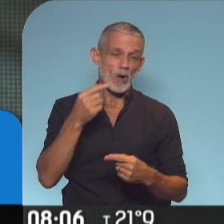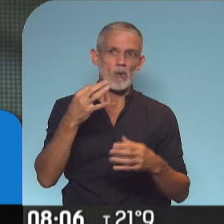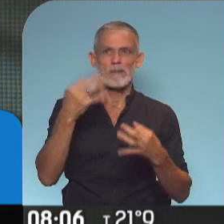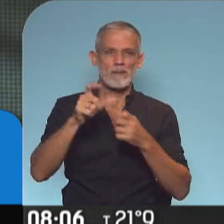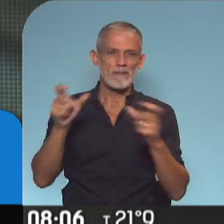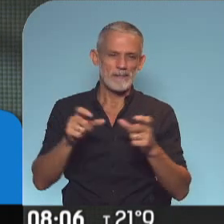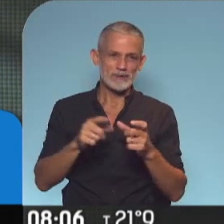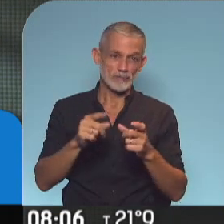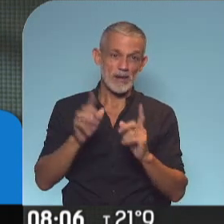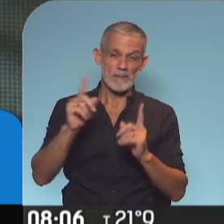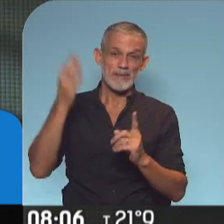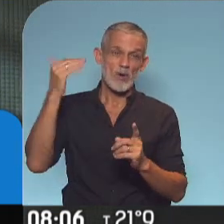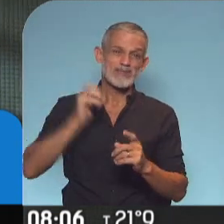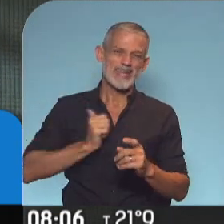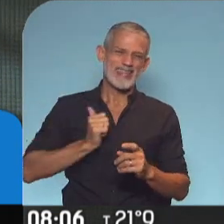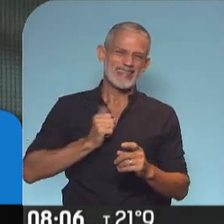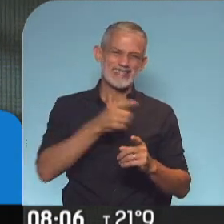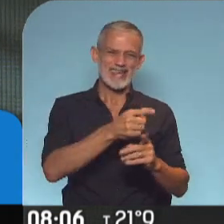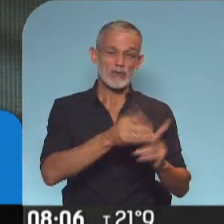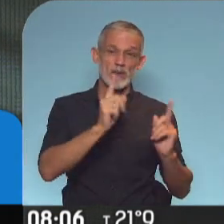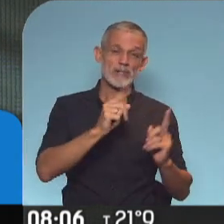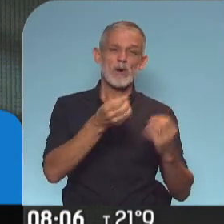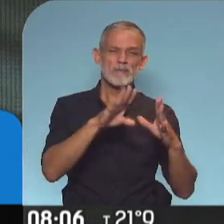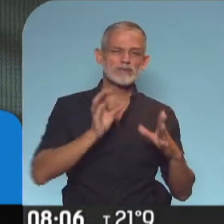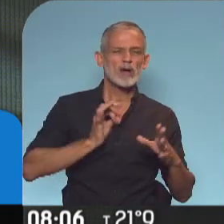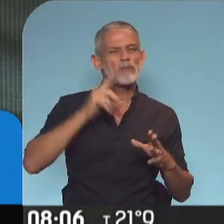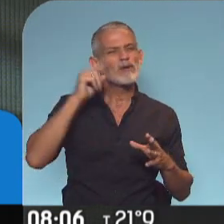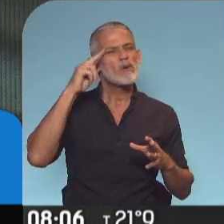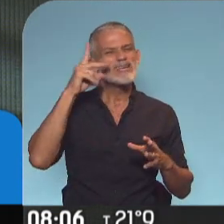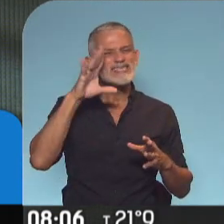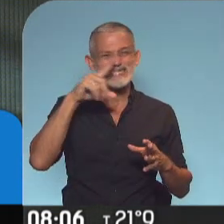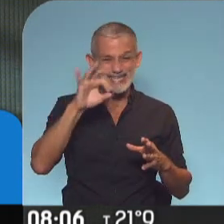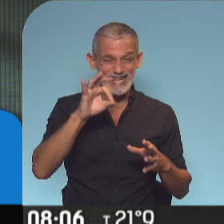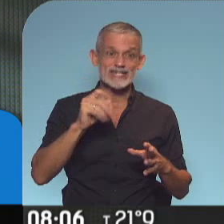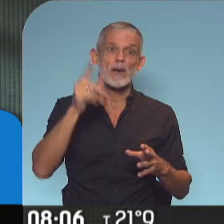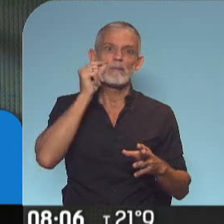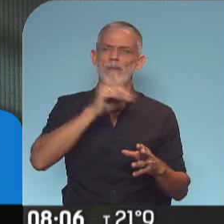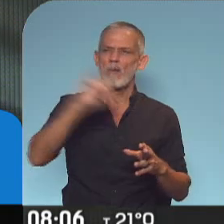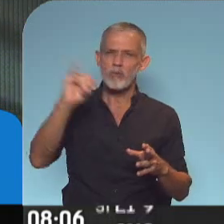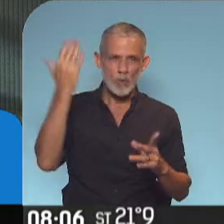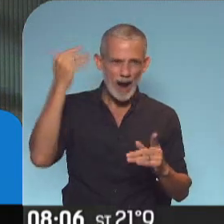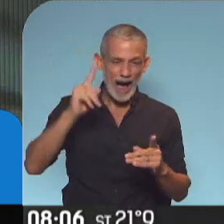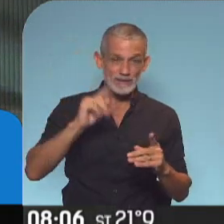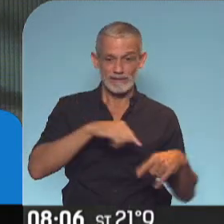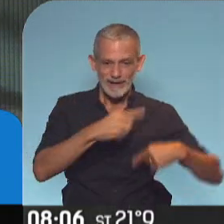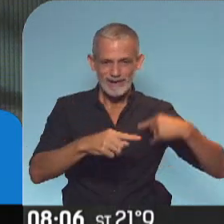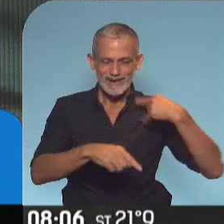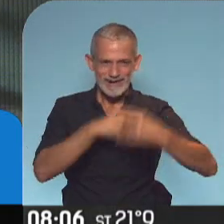deuda de hoy son los herederos de la dictadura, ¿no? Exactamente. Empezó en la década del 70, su papá lo denunció oportunamente, usted sigue,